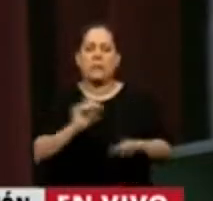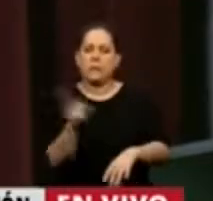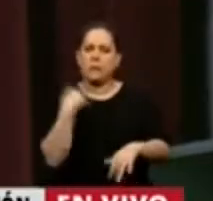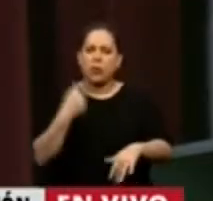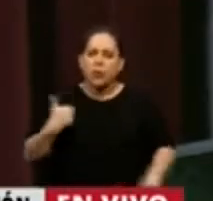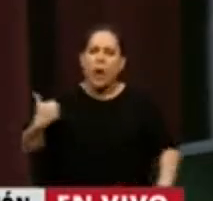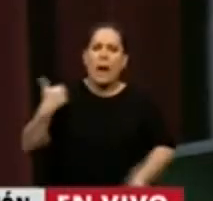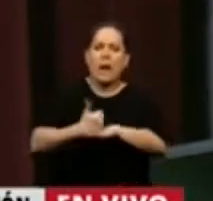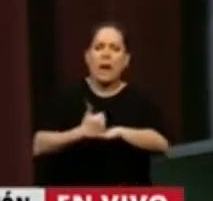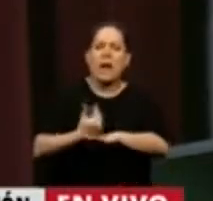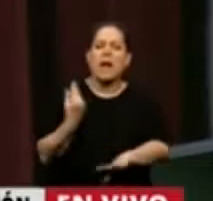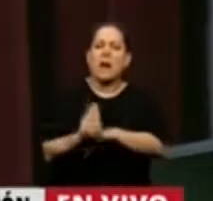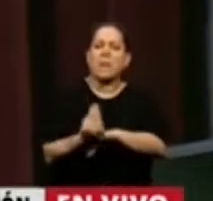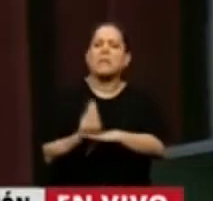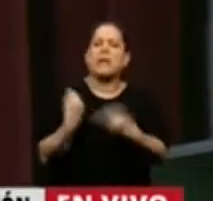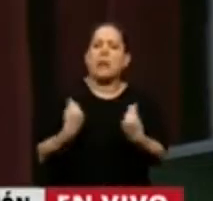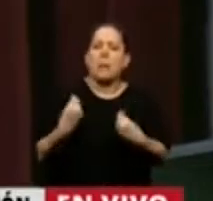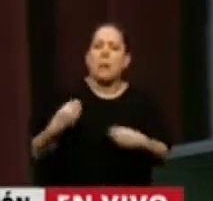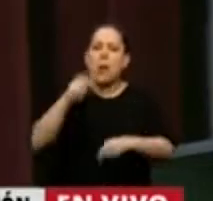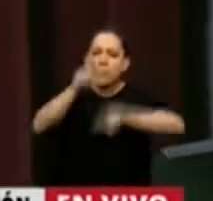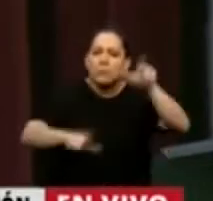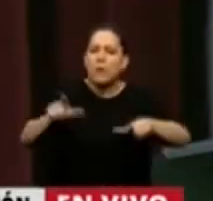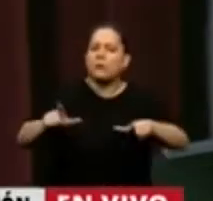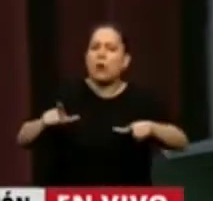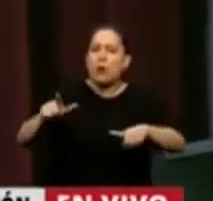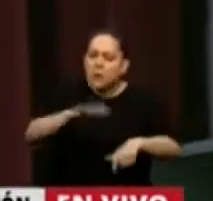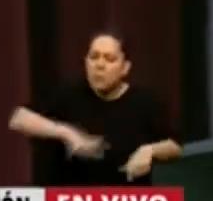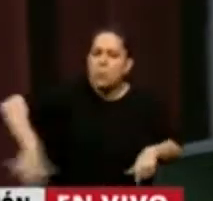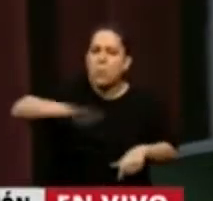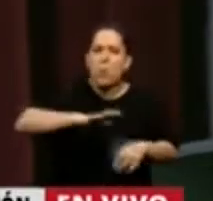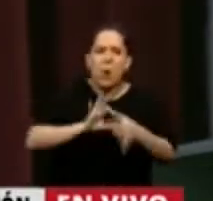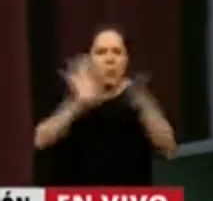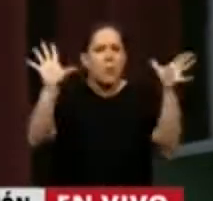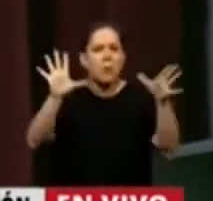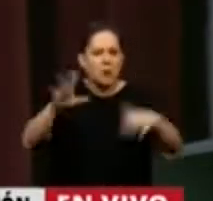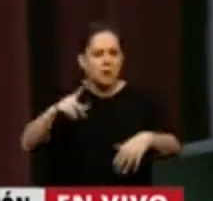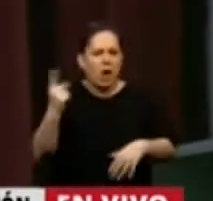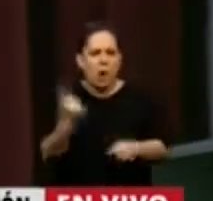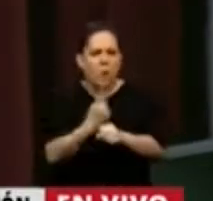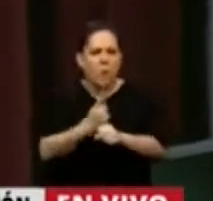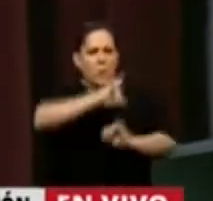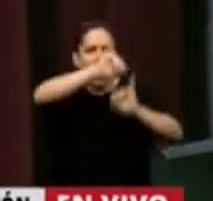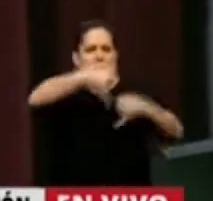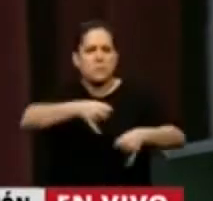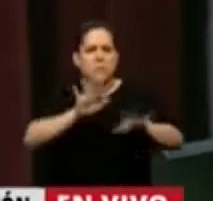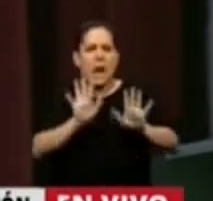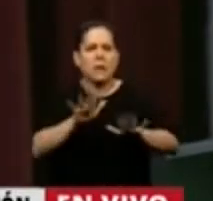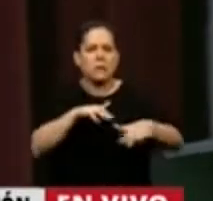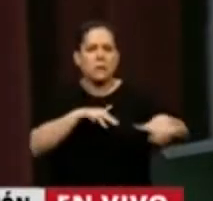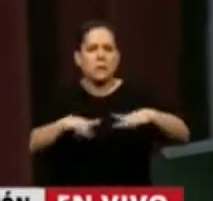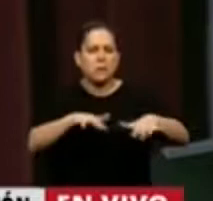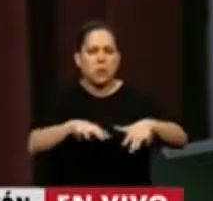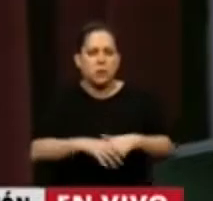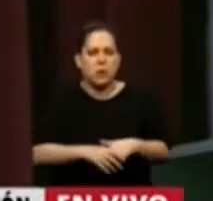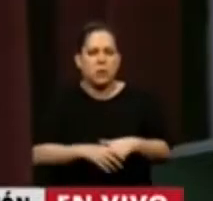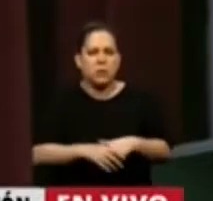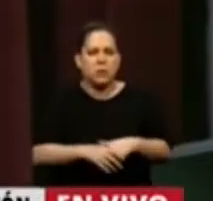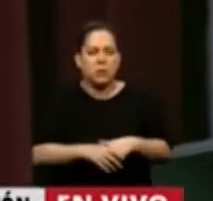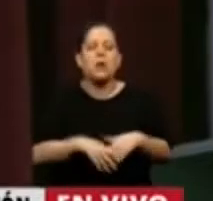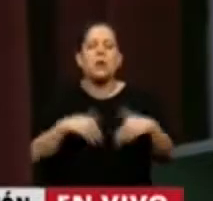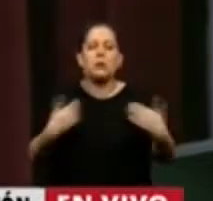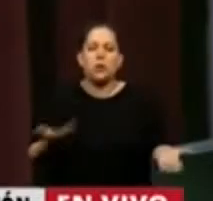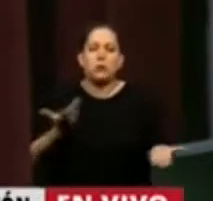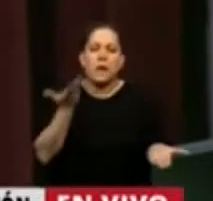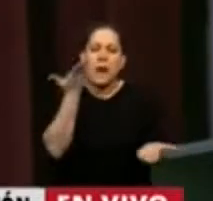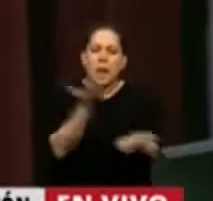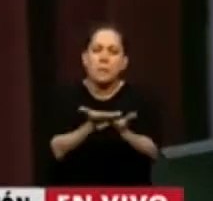de representantes en democracia que se den este tipo de situaciones. Por lo tanto, les pido